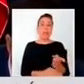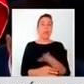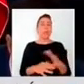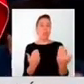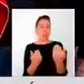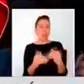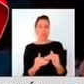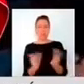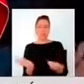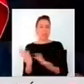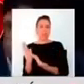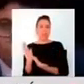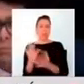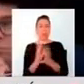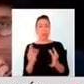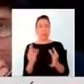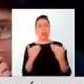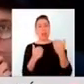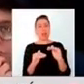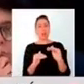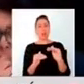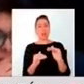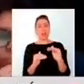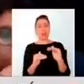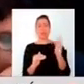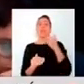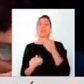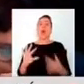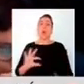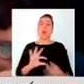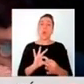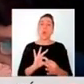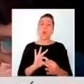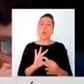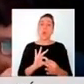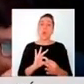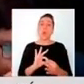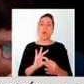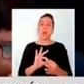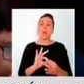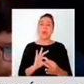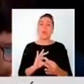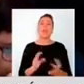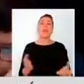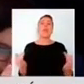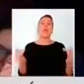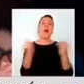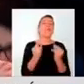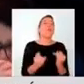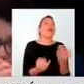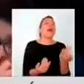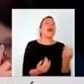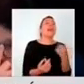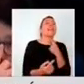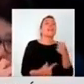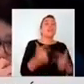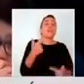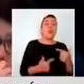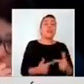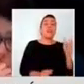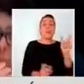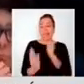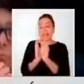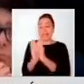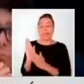Muy acotada y va de la mano de lo que es, naturalmente, el prejuicio o la conveniencia política de quienes la acaban de hacer. ¿Cuál es?